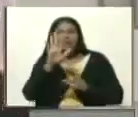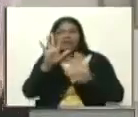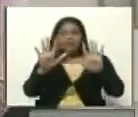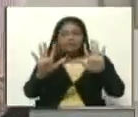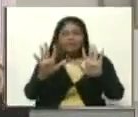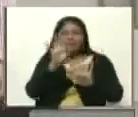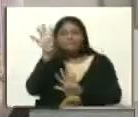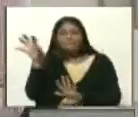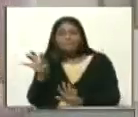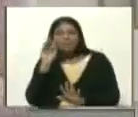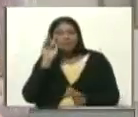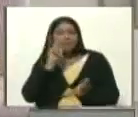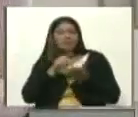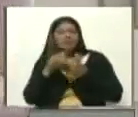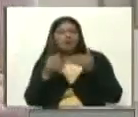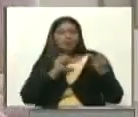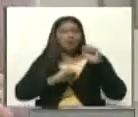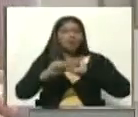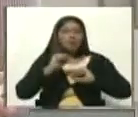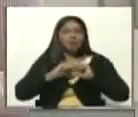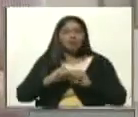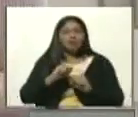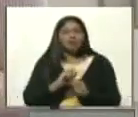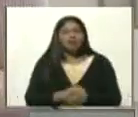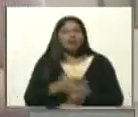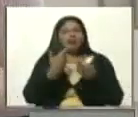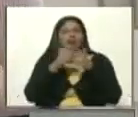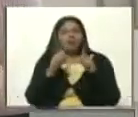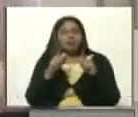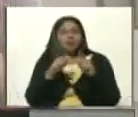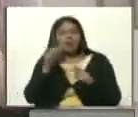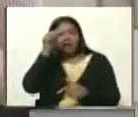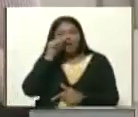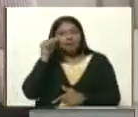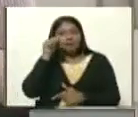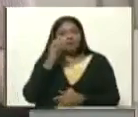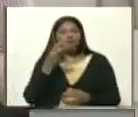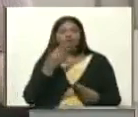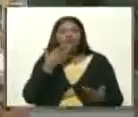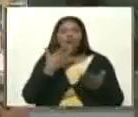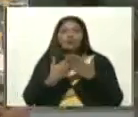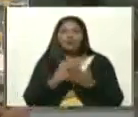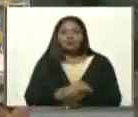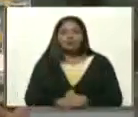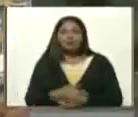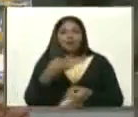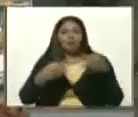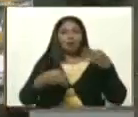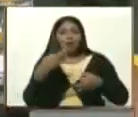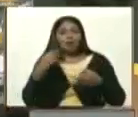existe presencia formal del movimiento Free Alex Saab. Bueno, muchísimas gracias, Adriana Parada,